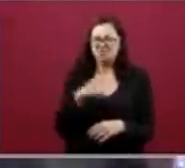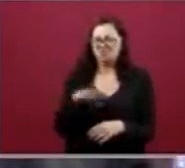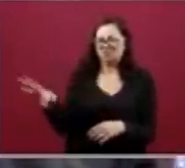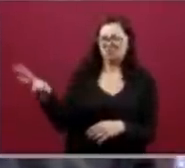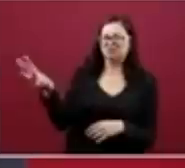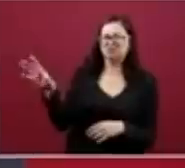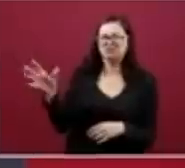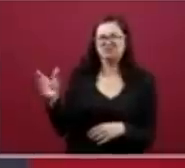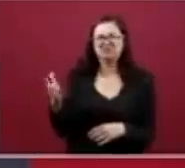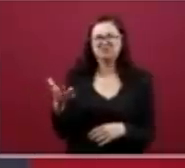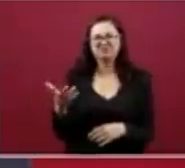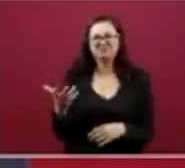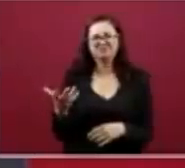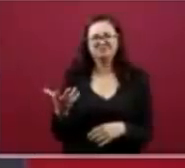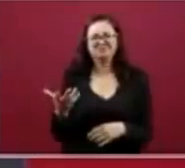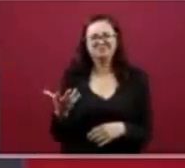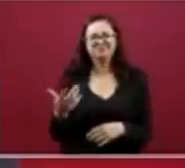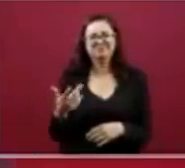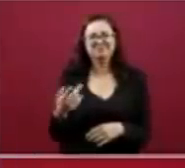pero